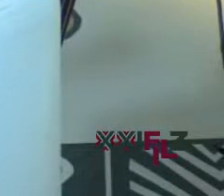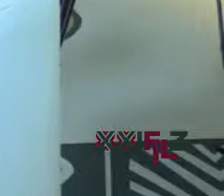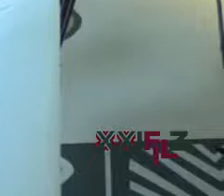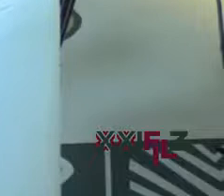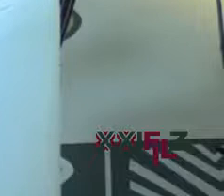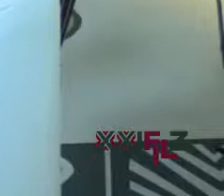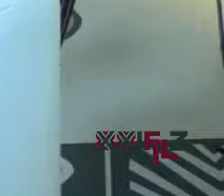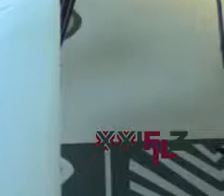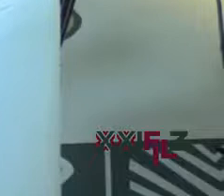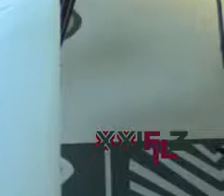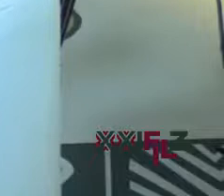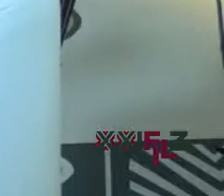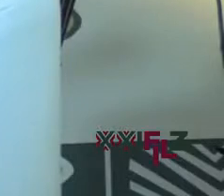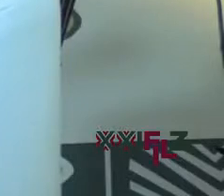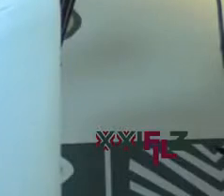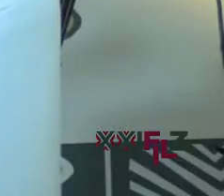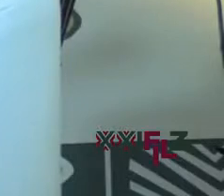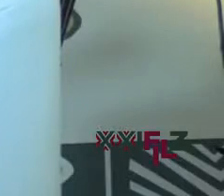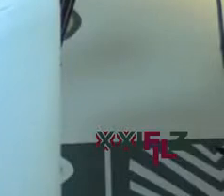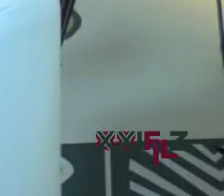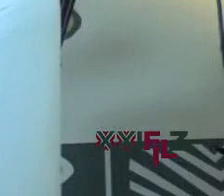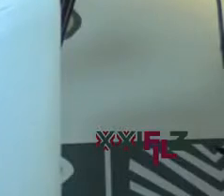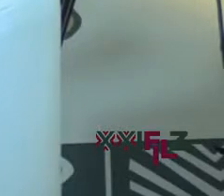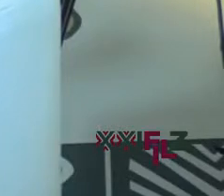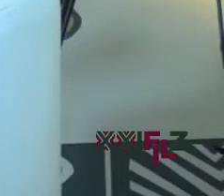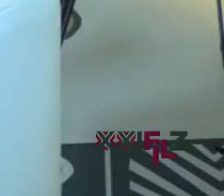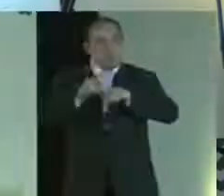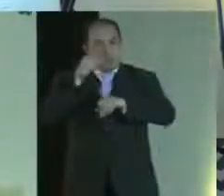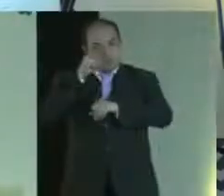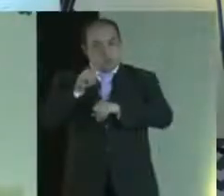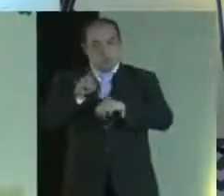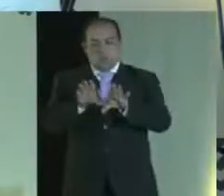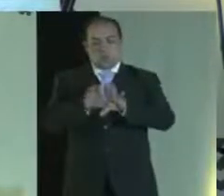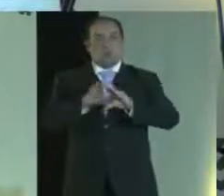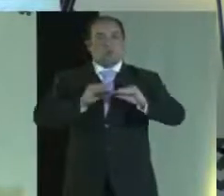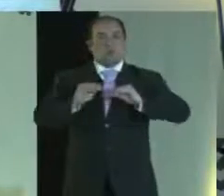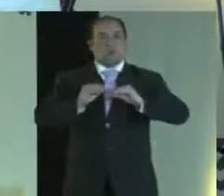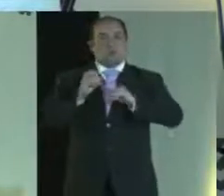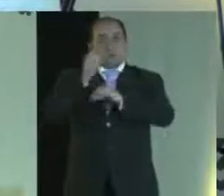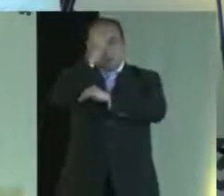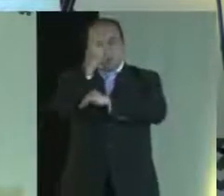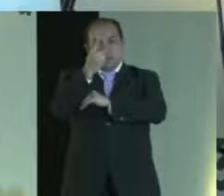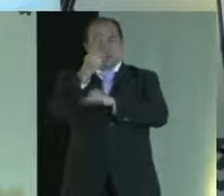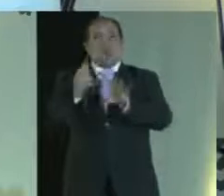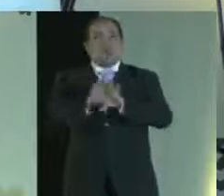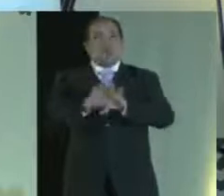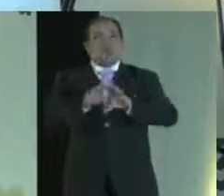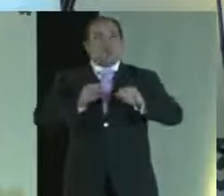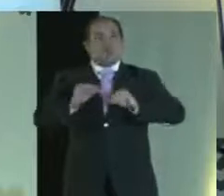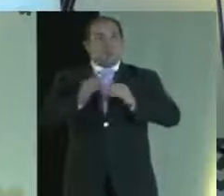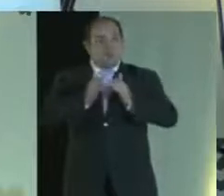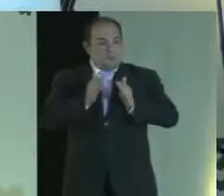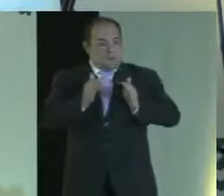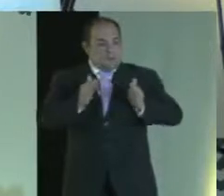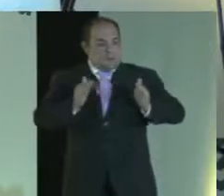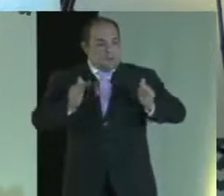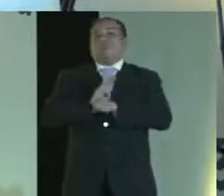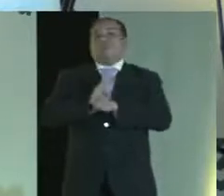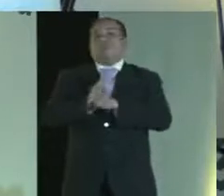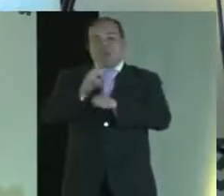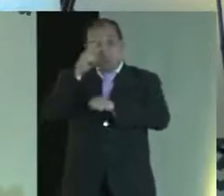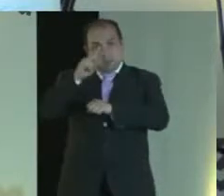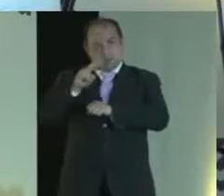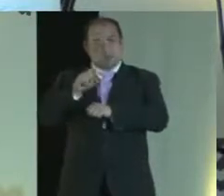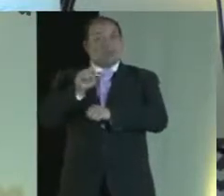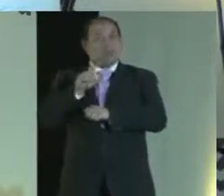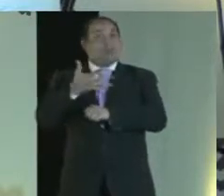es un andamiaje que acompaña a Saúl para decidirmente como un movimiento que se expande y logra una